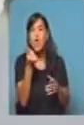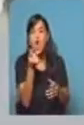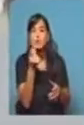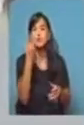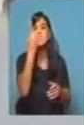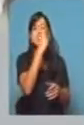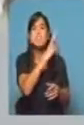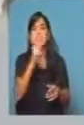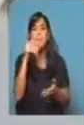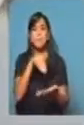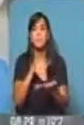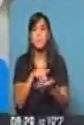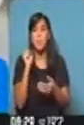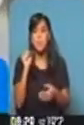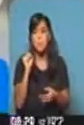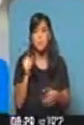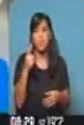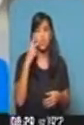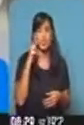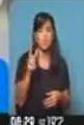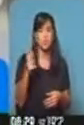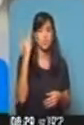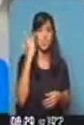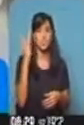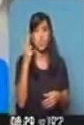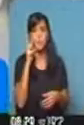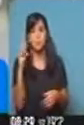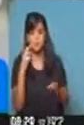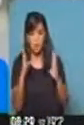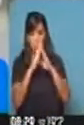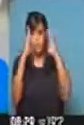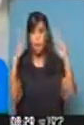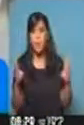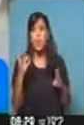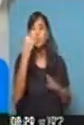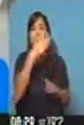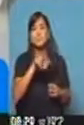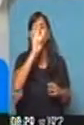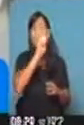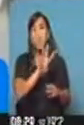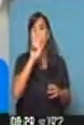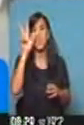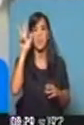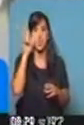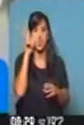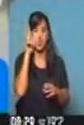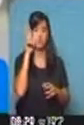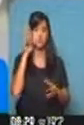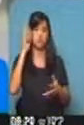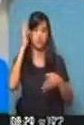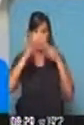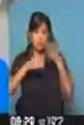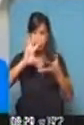100 millones de pesos y entre 2018 y 2019 sumaron un total de 248 actos contra establecimientos